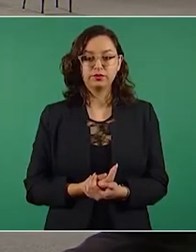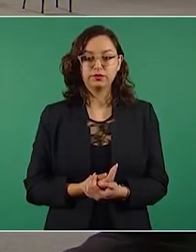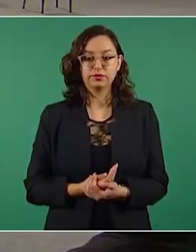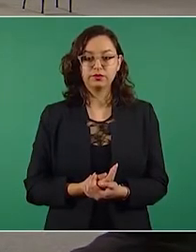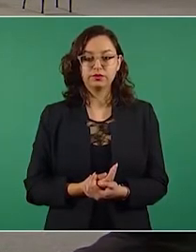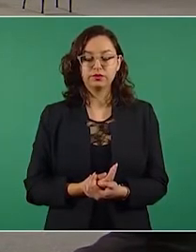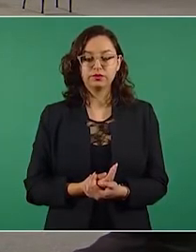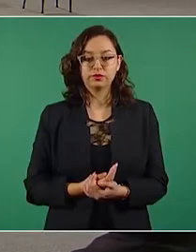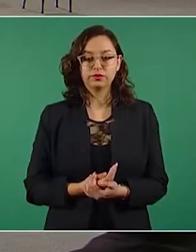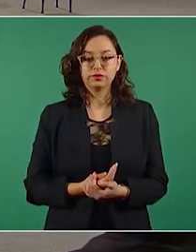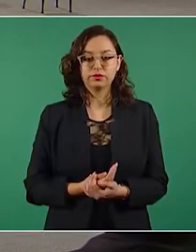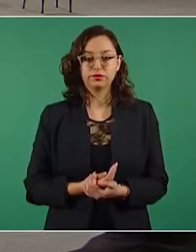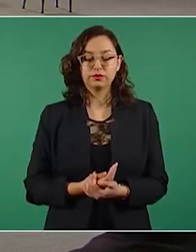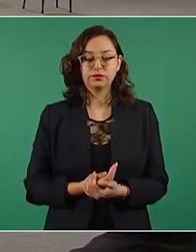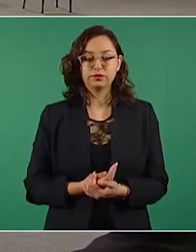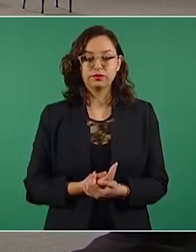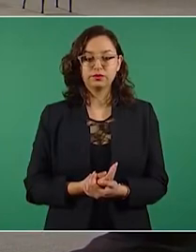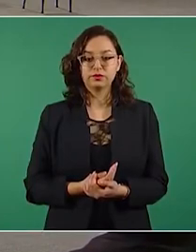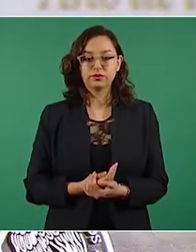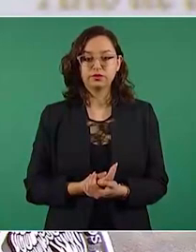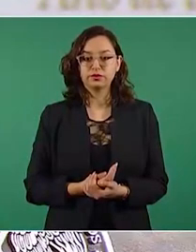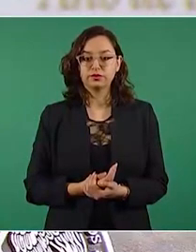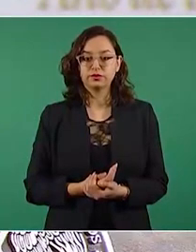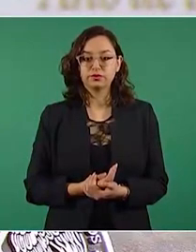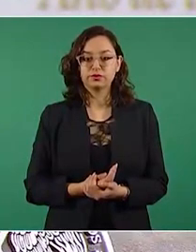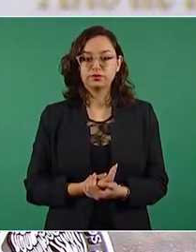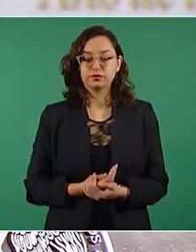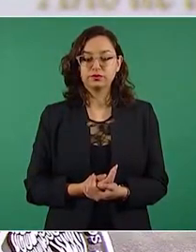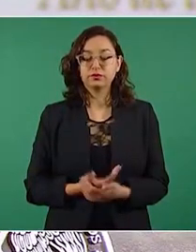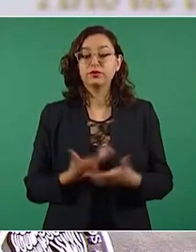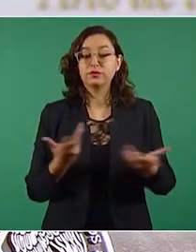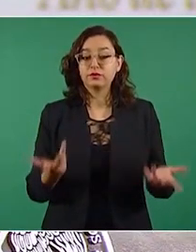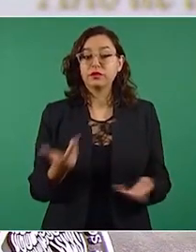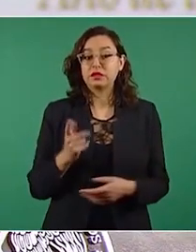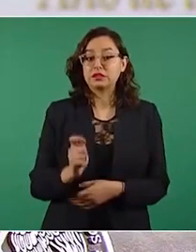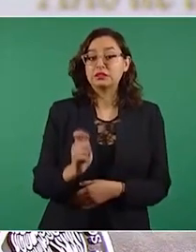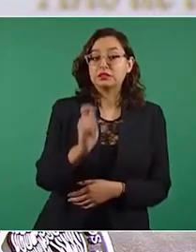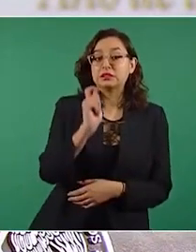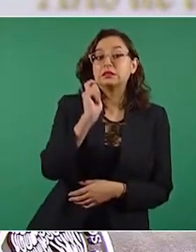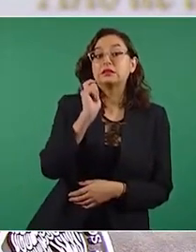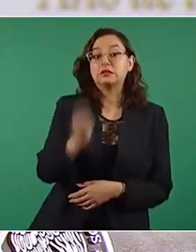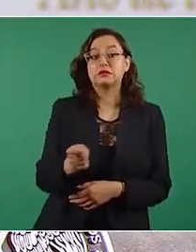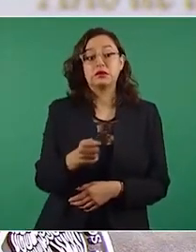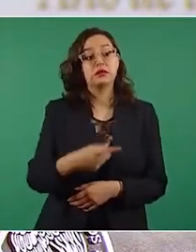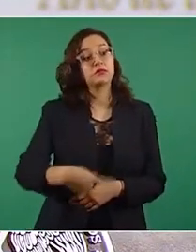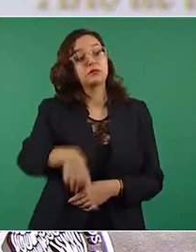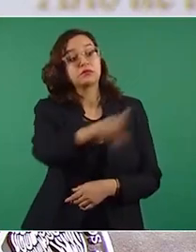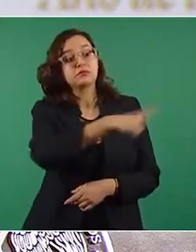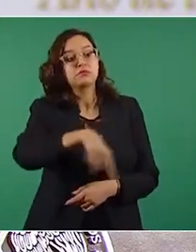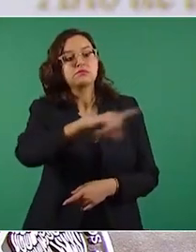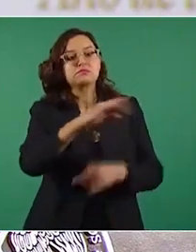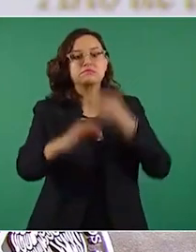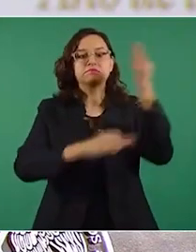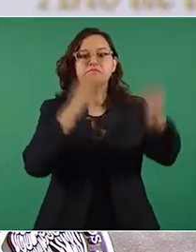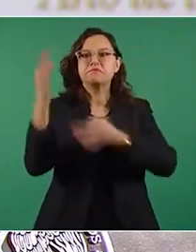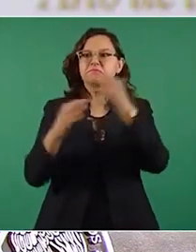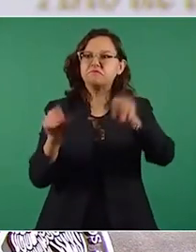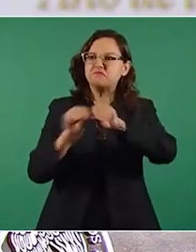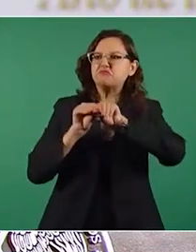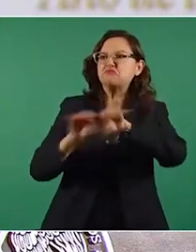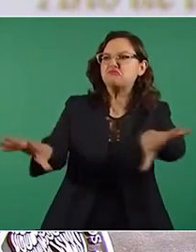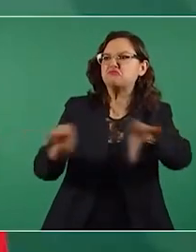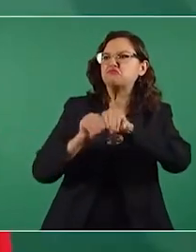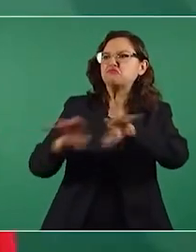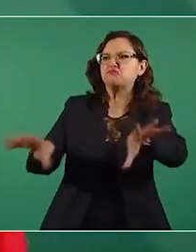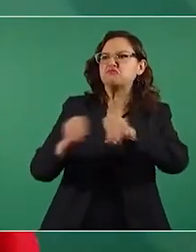años. Es importante destacar que se trata de una verdadera campaña por causar miedo entre la